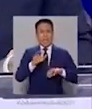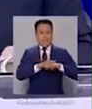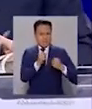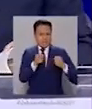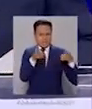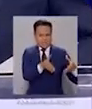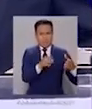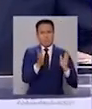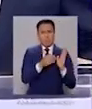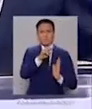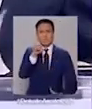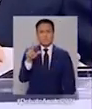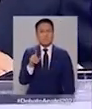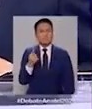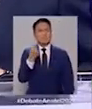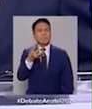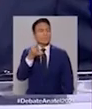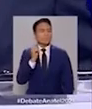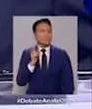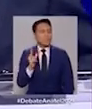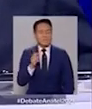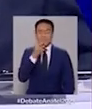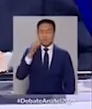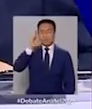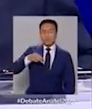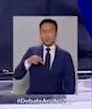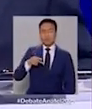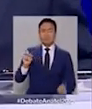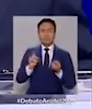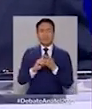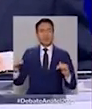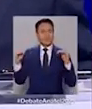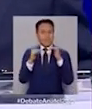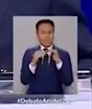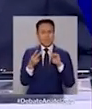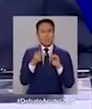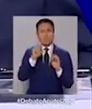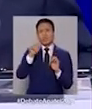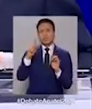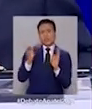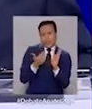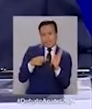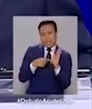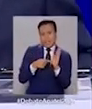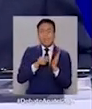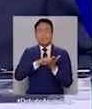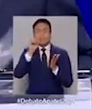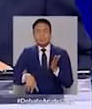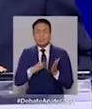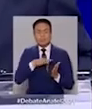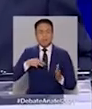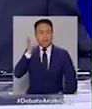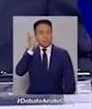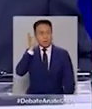justamente los privilegios de los últimos 30, 35 años, sabe que su estrategia se está muriendo y por eso está operando de esa manera y por eso